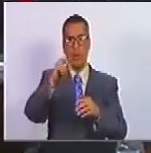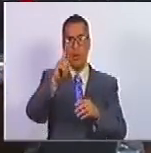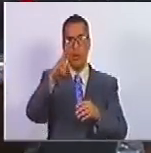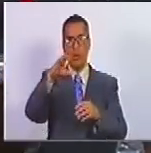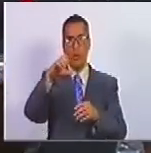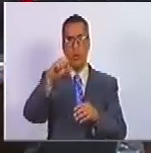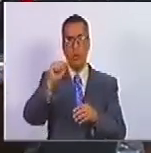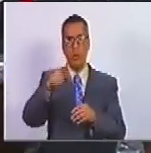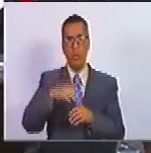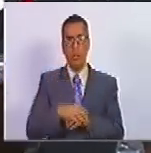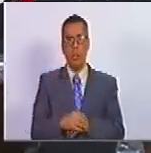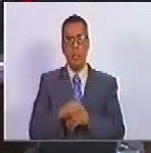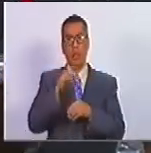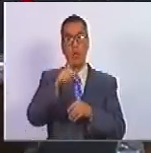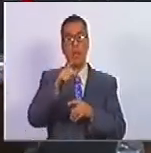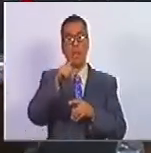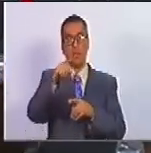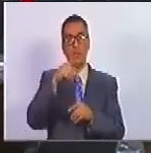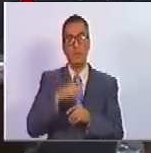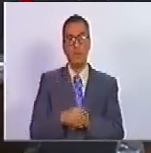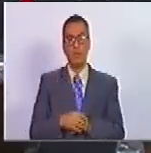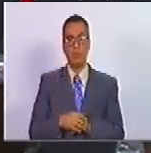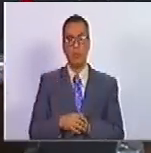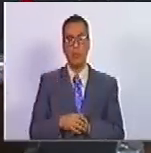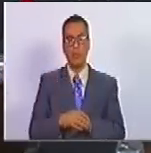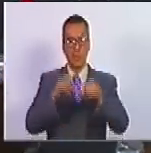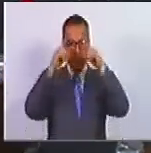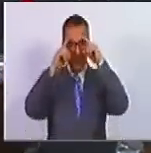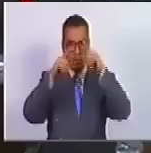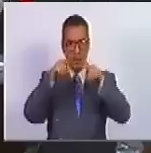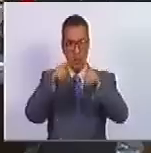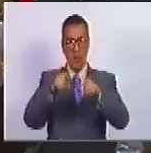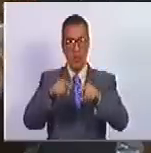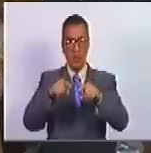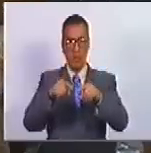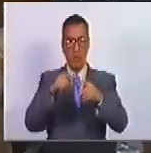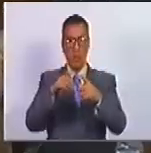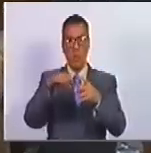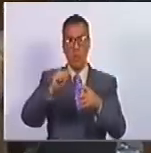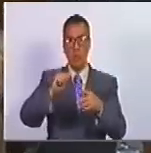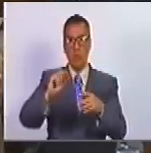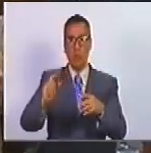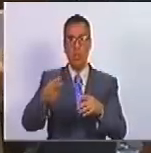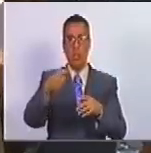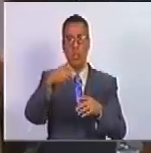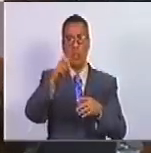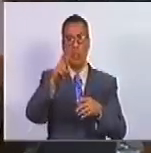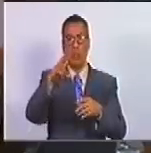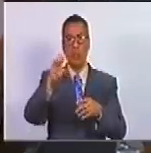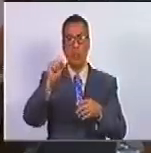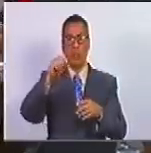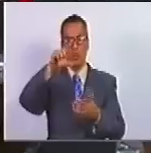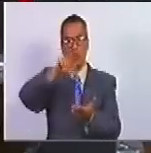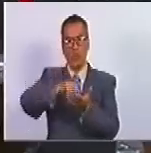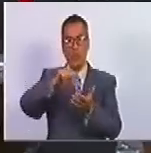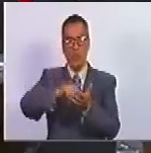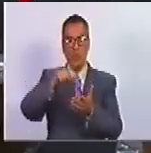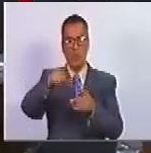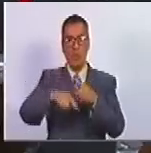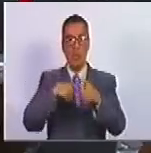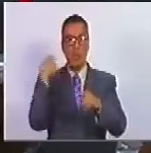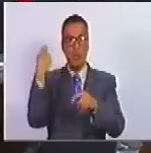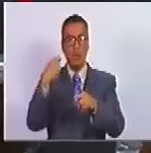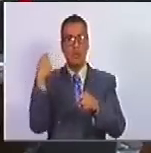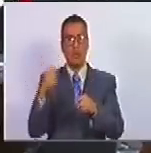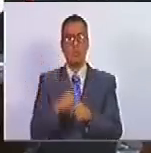porque en ese decreto fue decretada la vía de Achaguas como capital de la provincia del estado